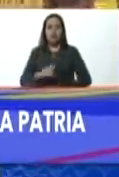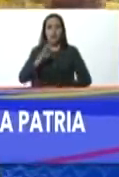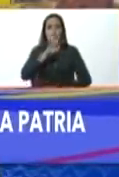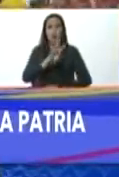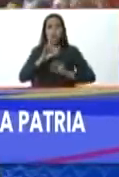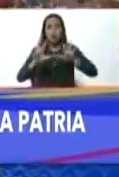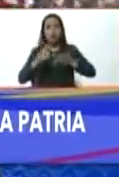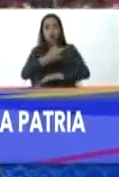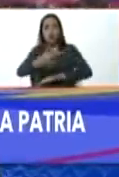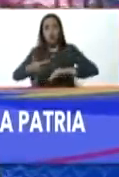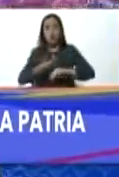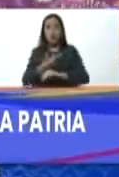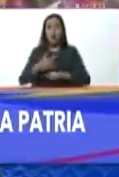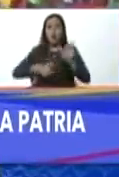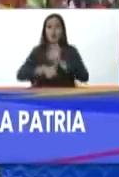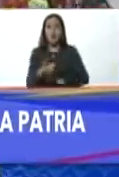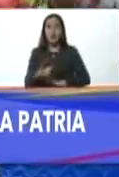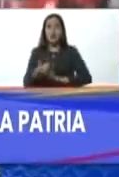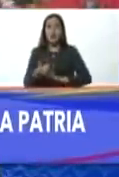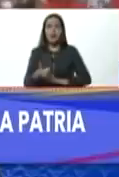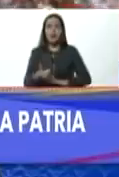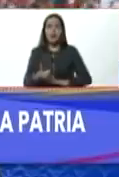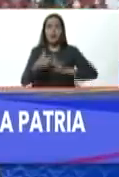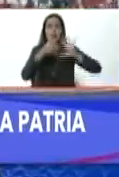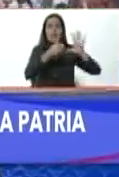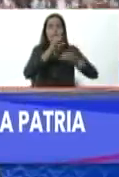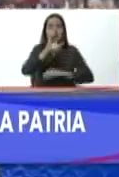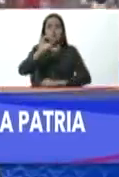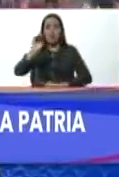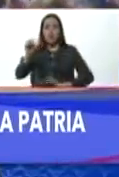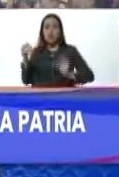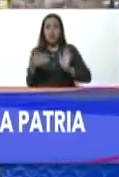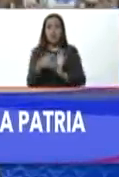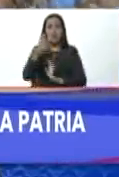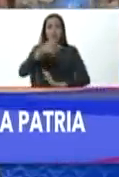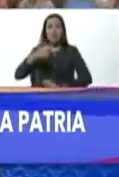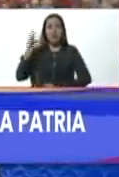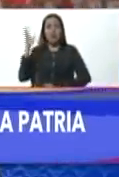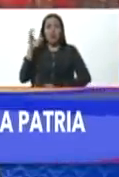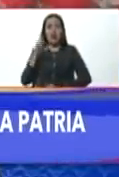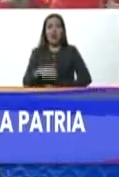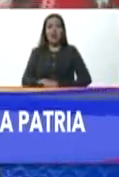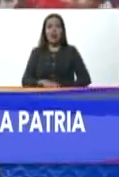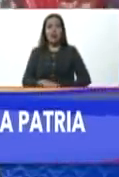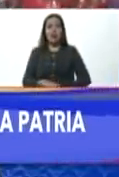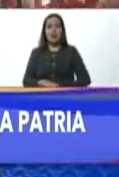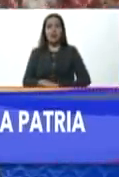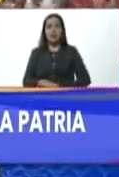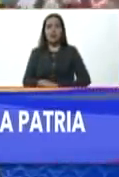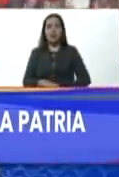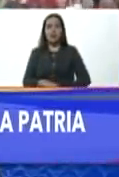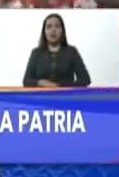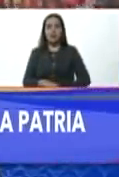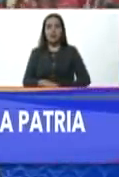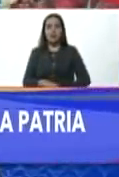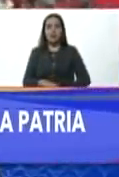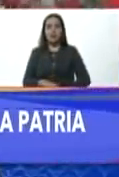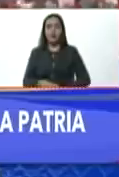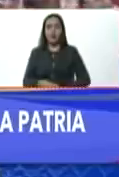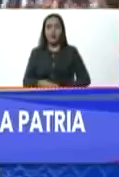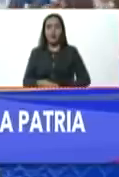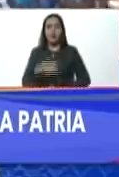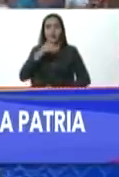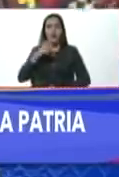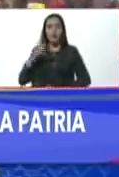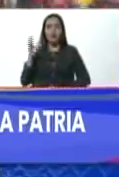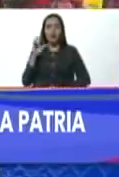horas, más de 600.000 caraqueños y caraqueñas o habitantes de la gran